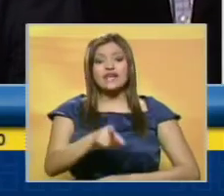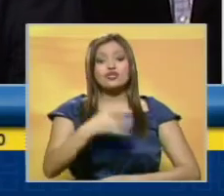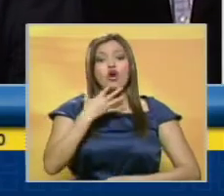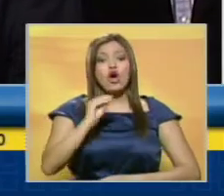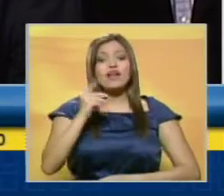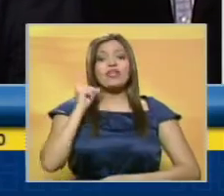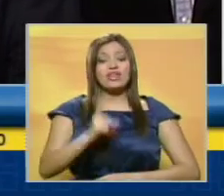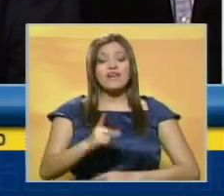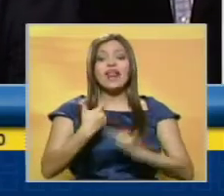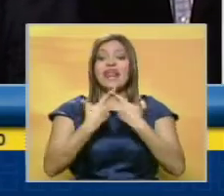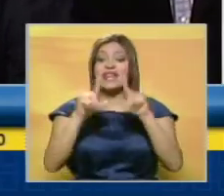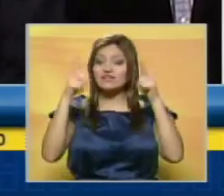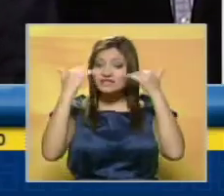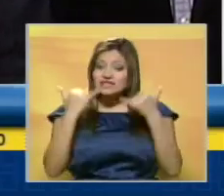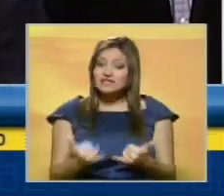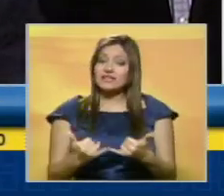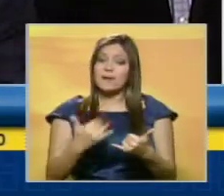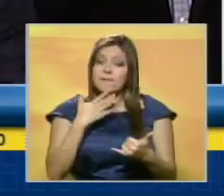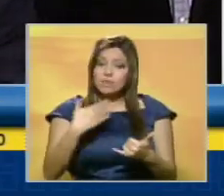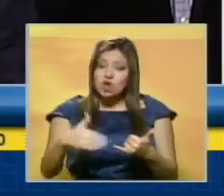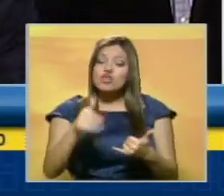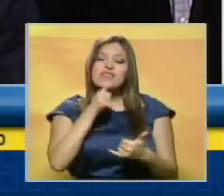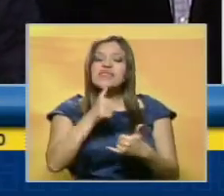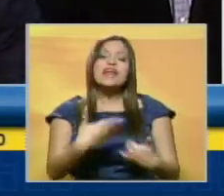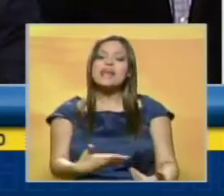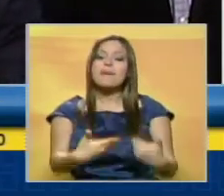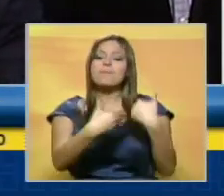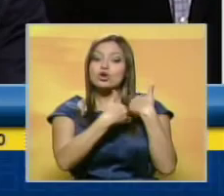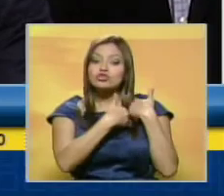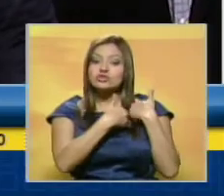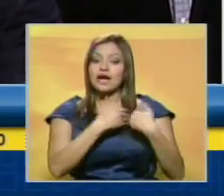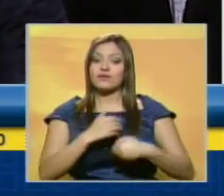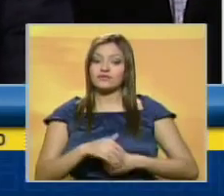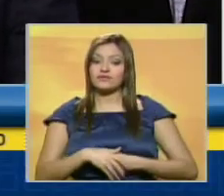ser puestos en libertad pronto. Es responsabilidad